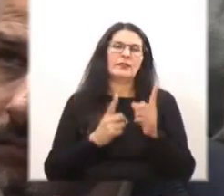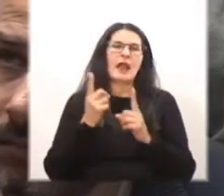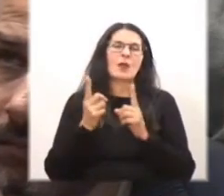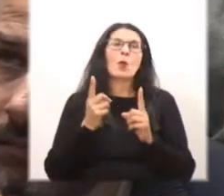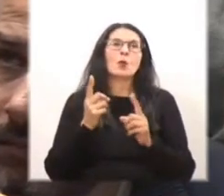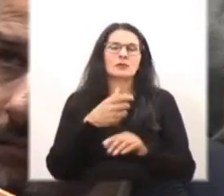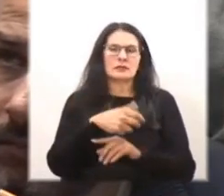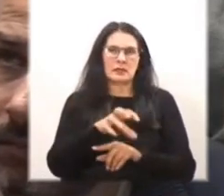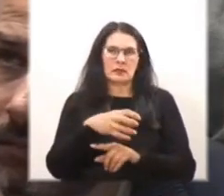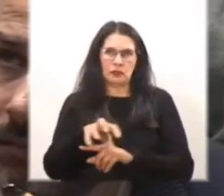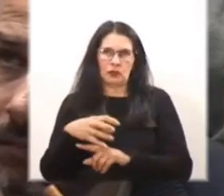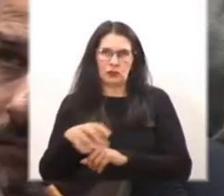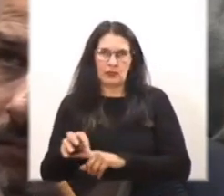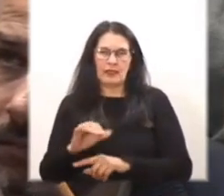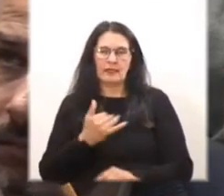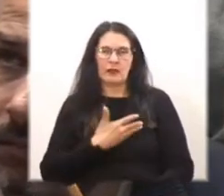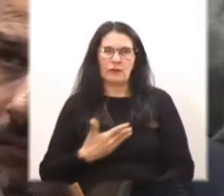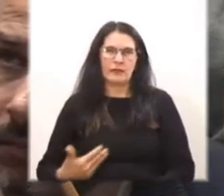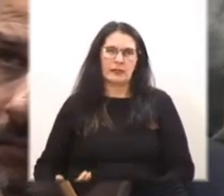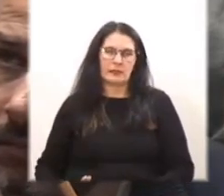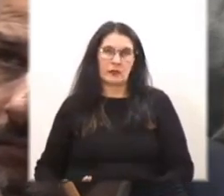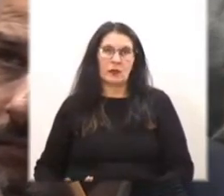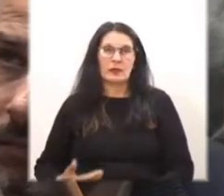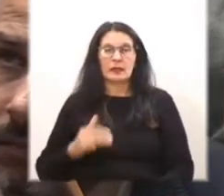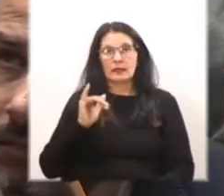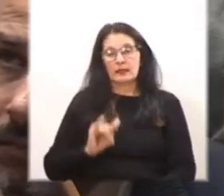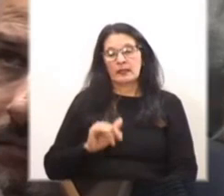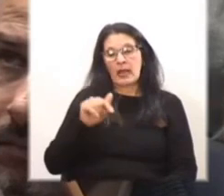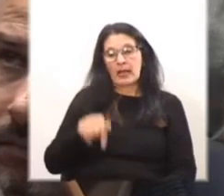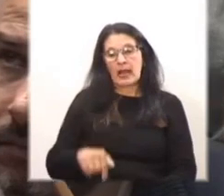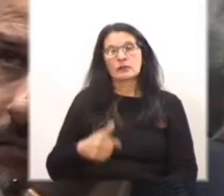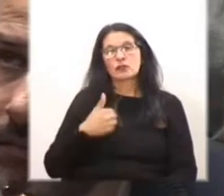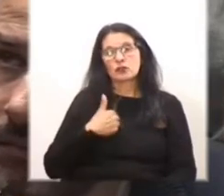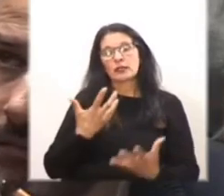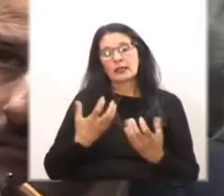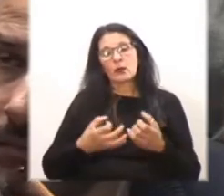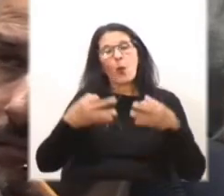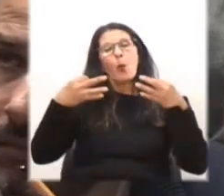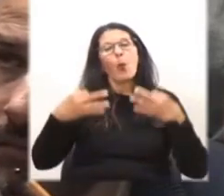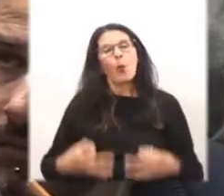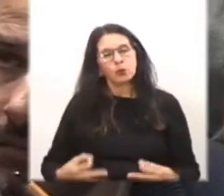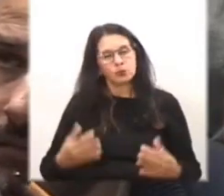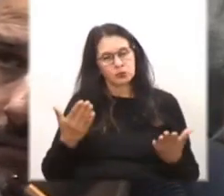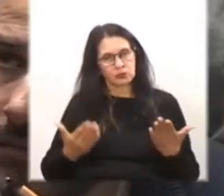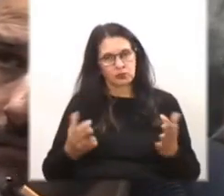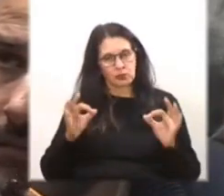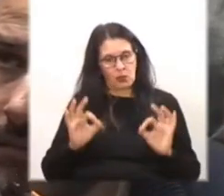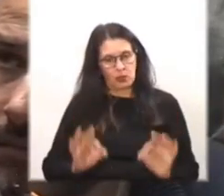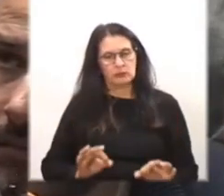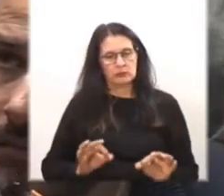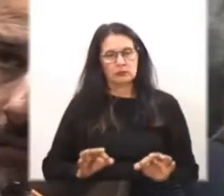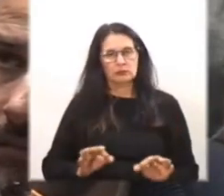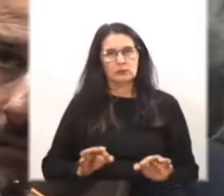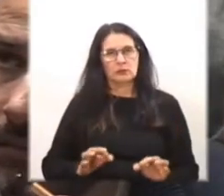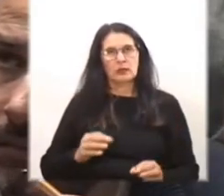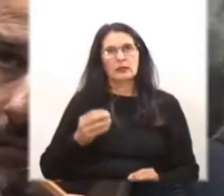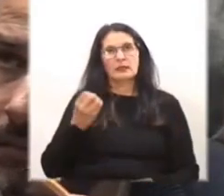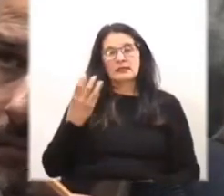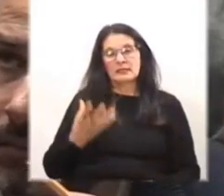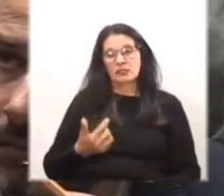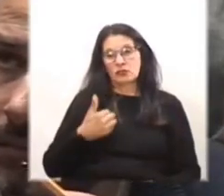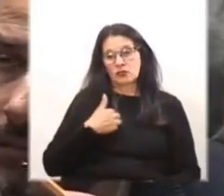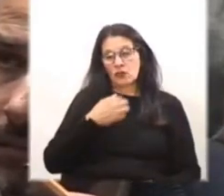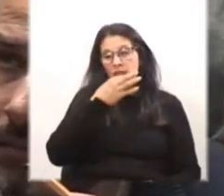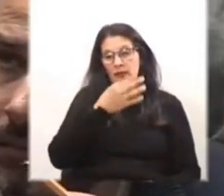sectores del gobierno. Y acá quiero ser justo, señor presidente, porque si yo digo y meto en la